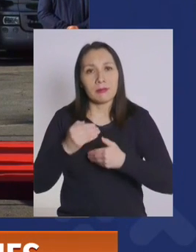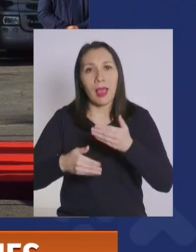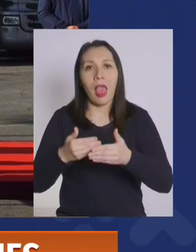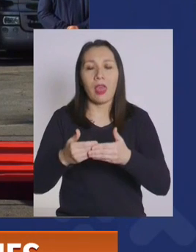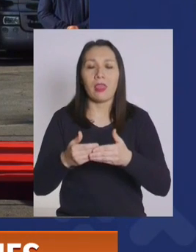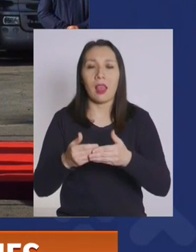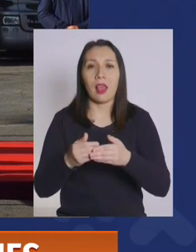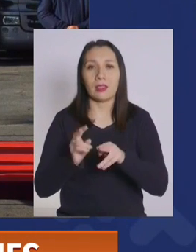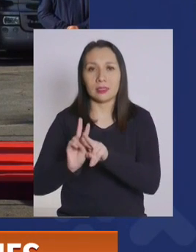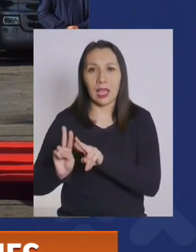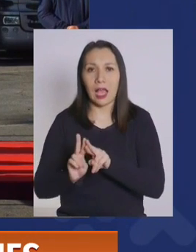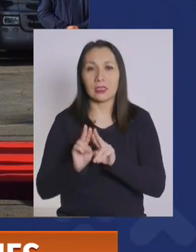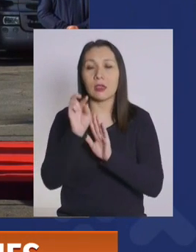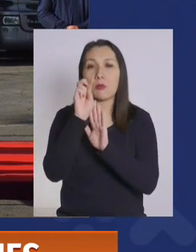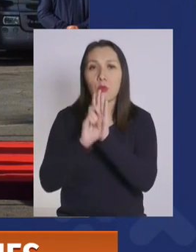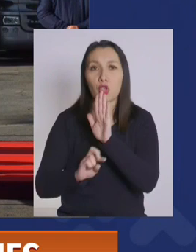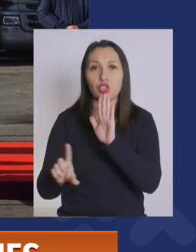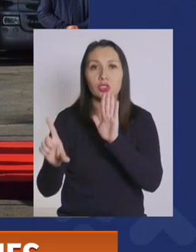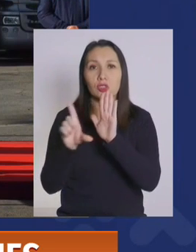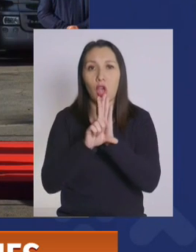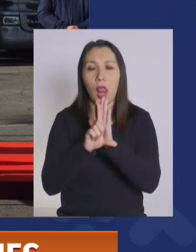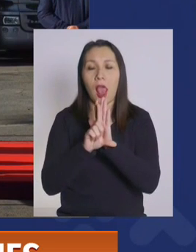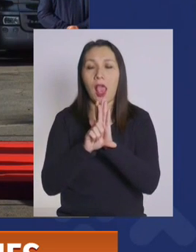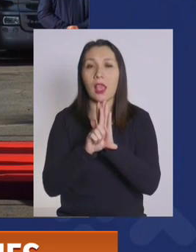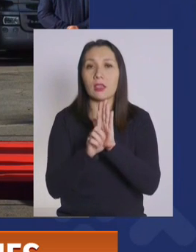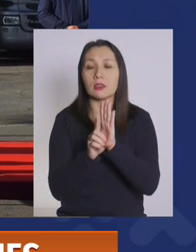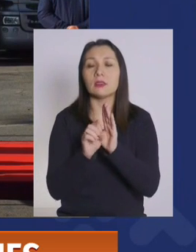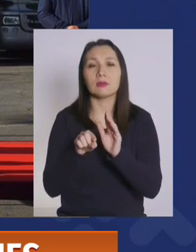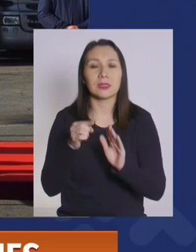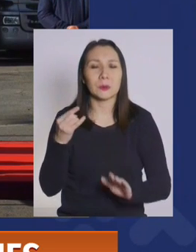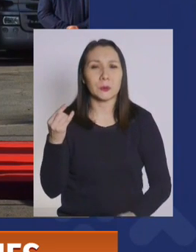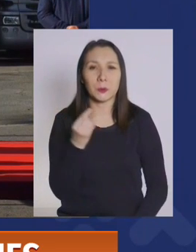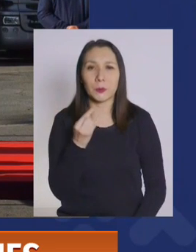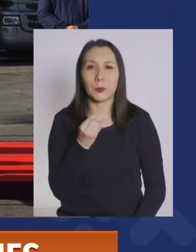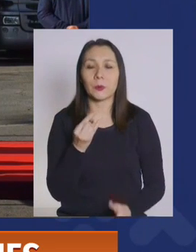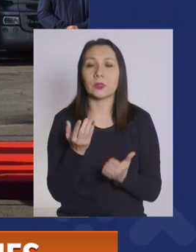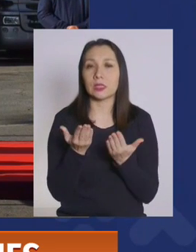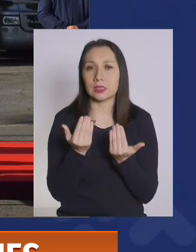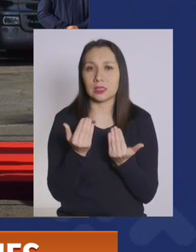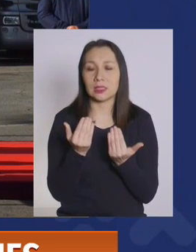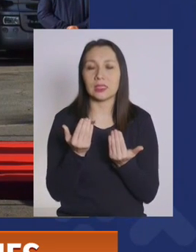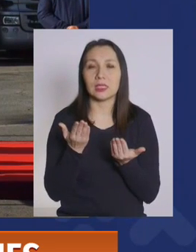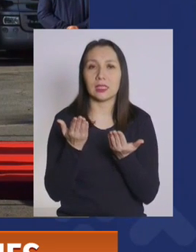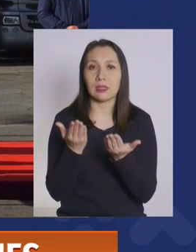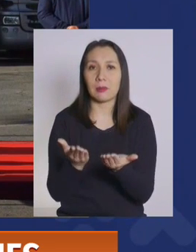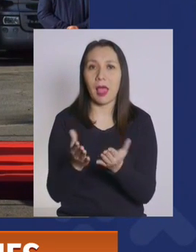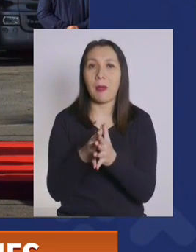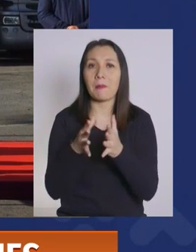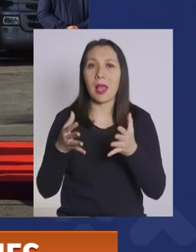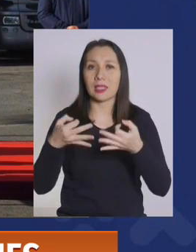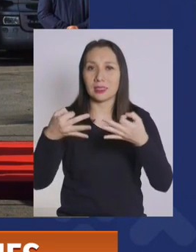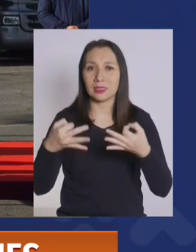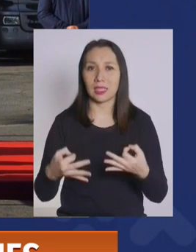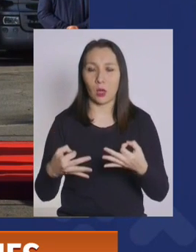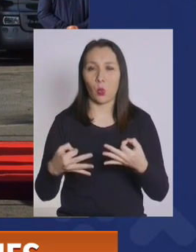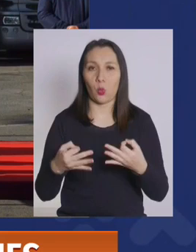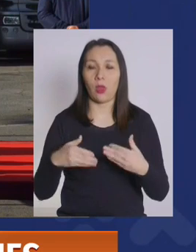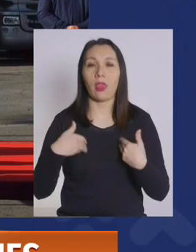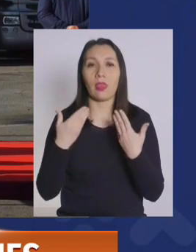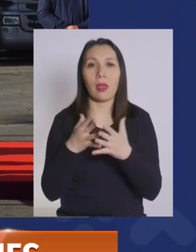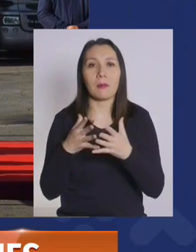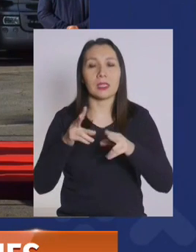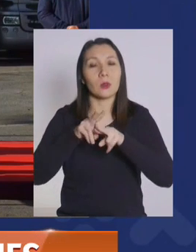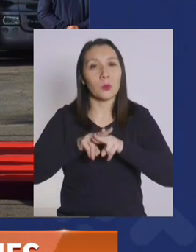adelante proyectos de ley que son urgentes y necesarios para dar más seguridad, para dar